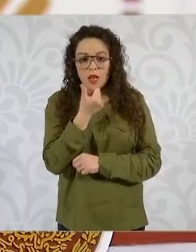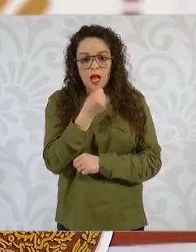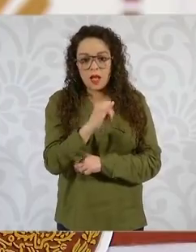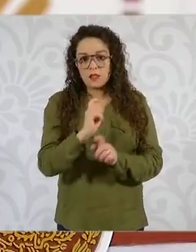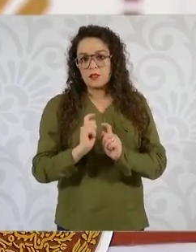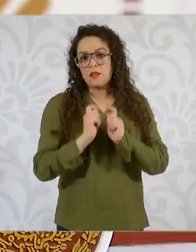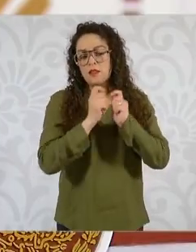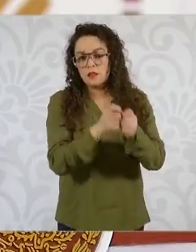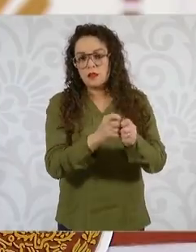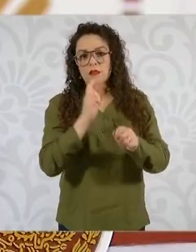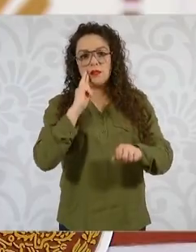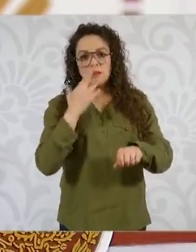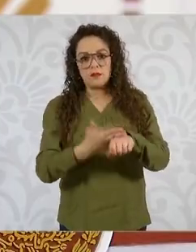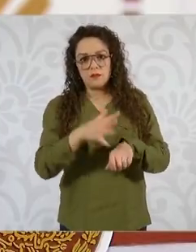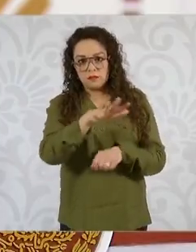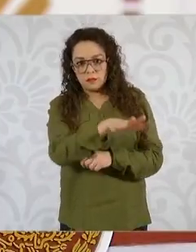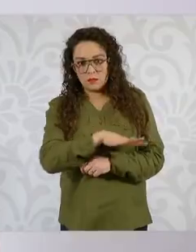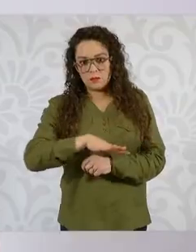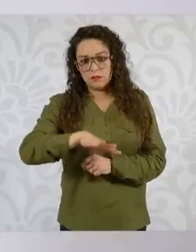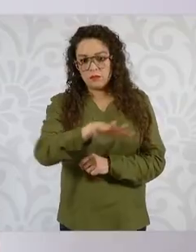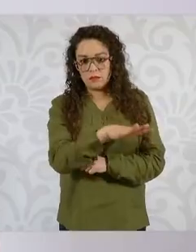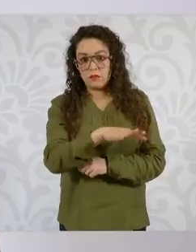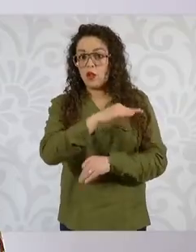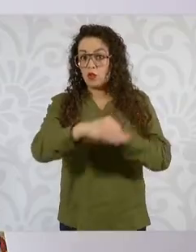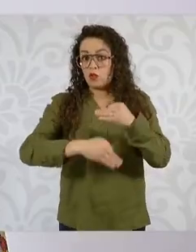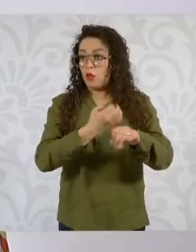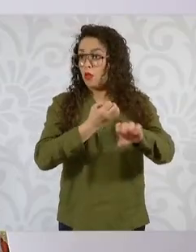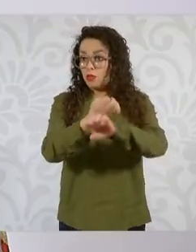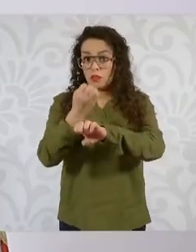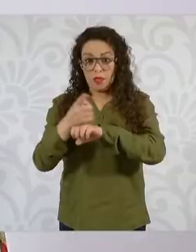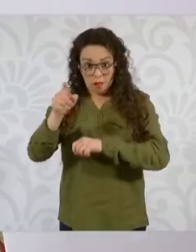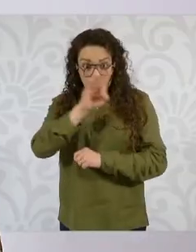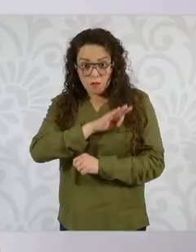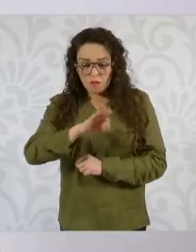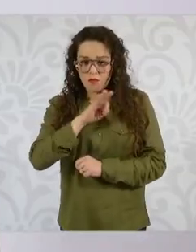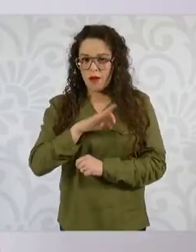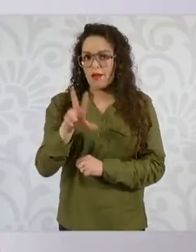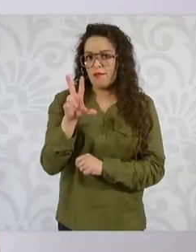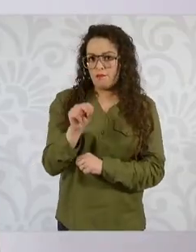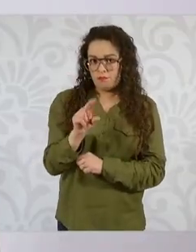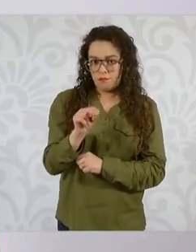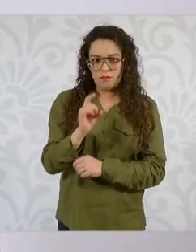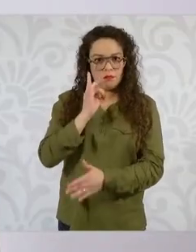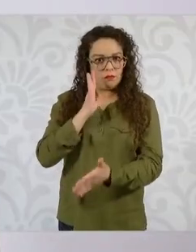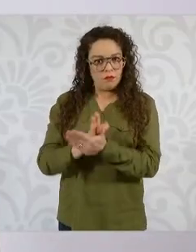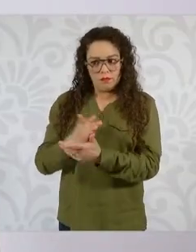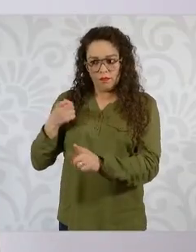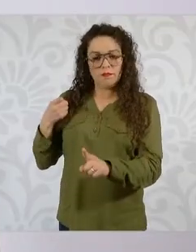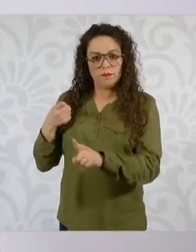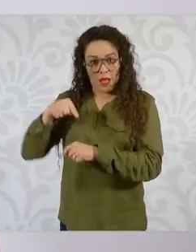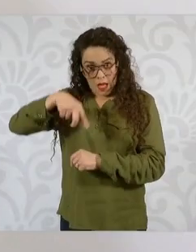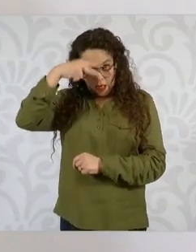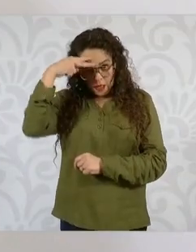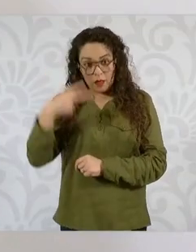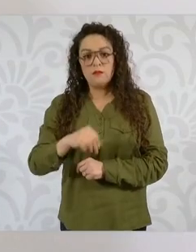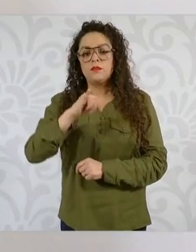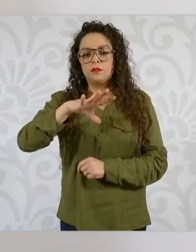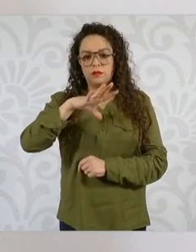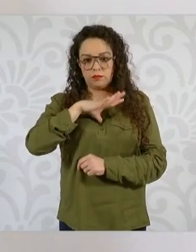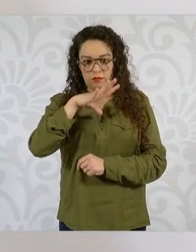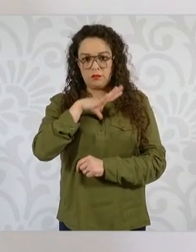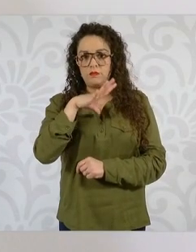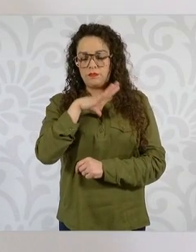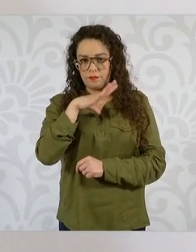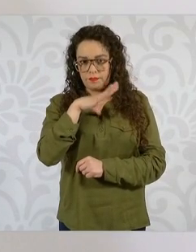constituyente permanente. No en todos los estados está esa posibilidad, en México existe. Es